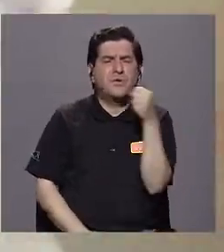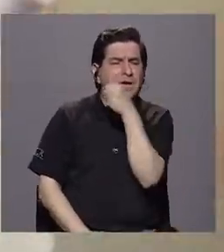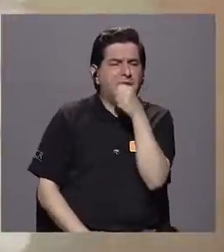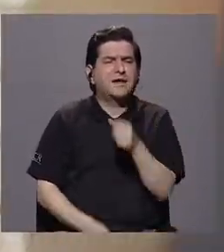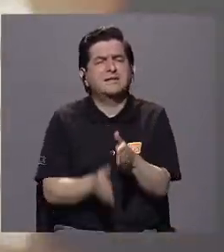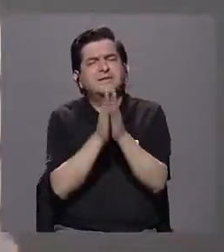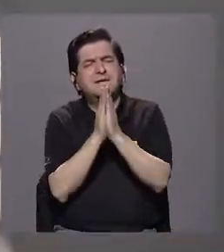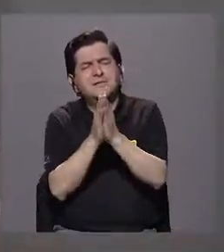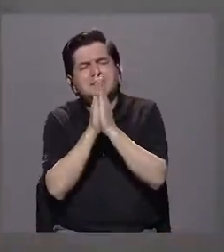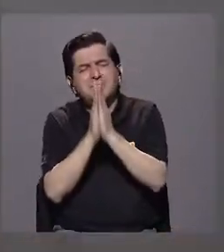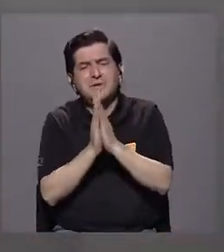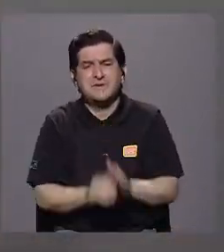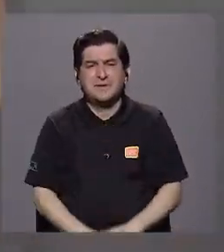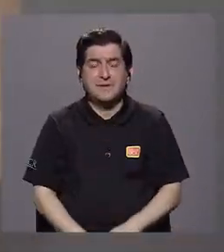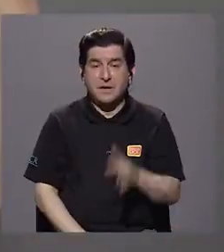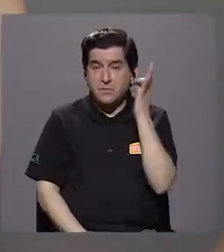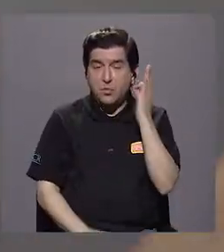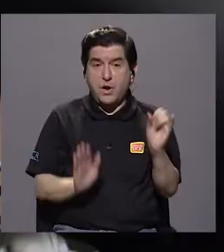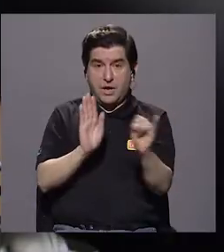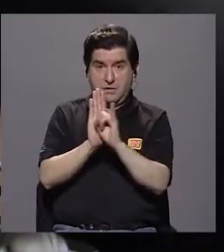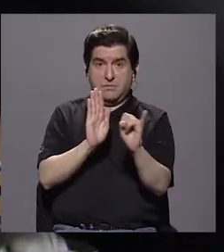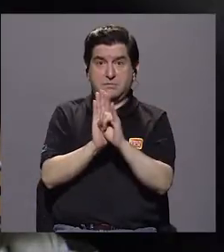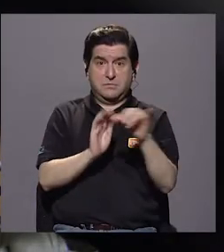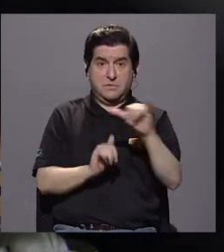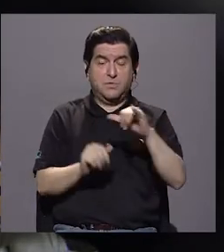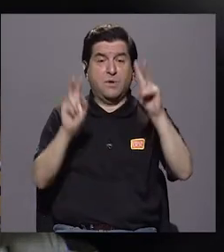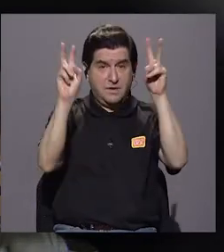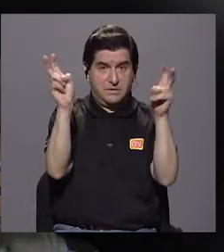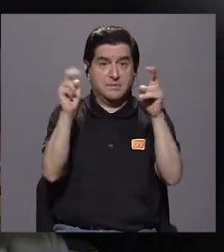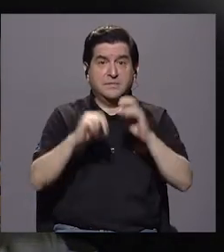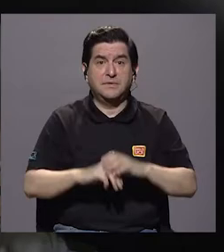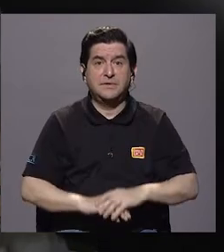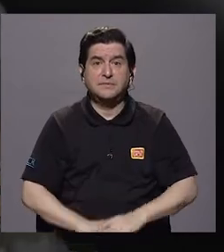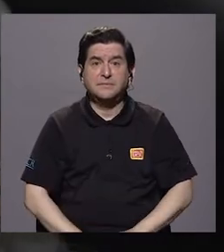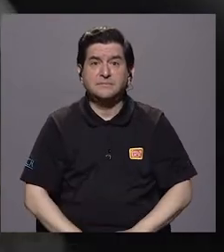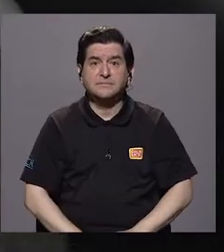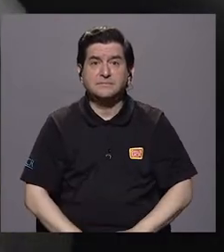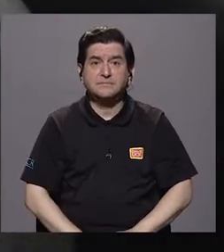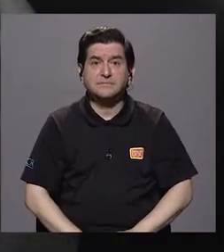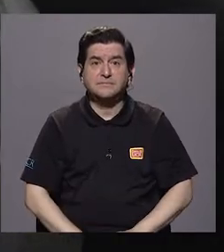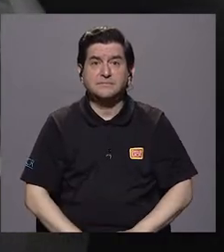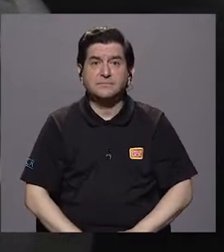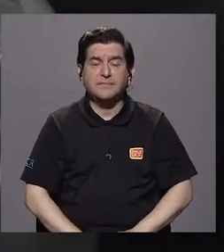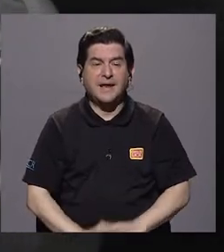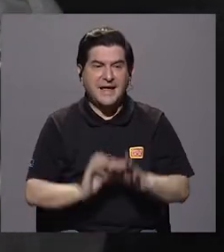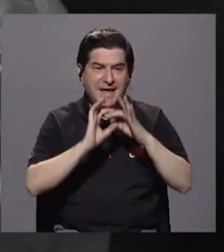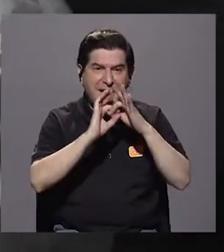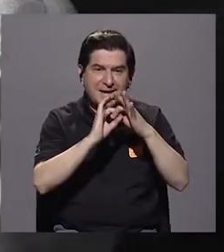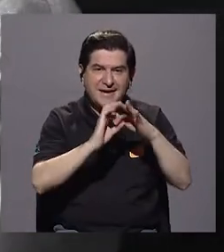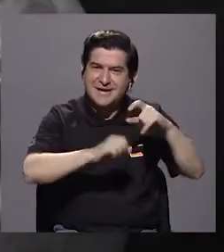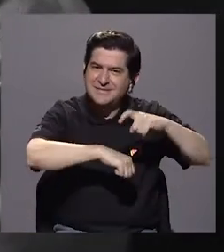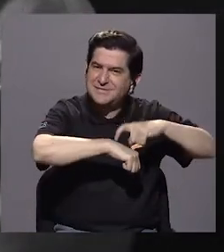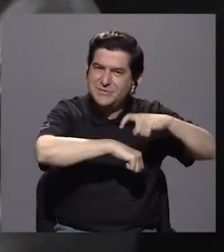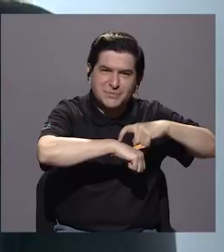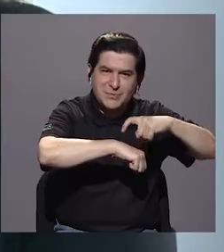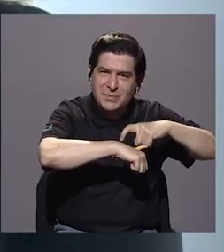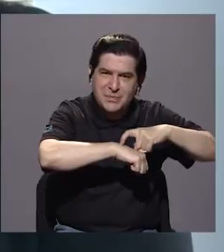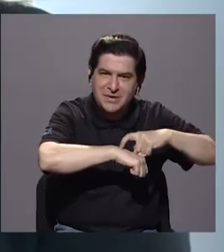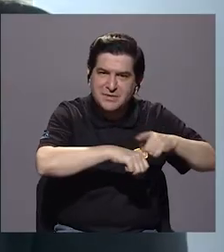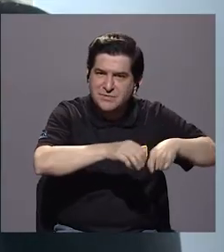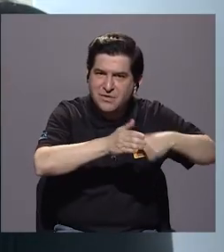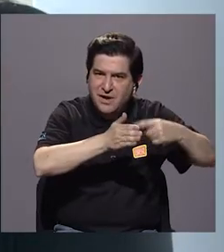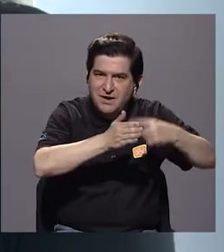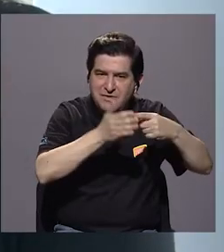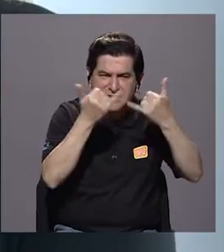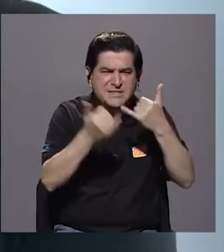montones, porque yo creo que las mujeres se identifican mucho también con ese tema. En una relación llega el momento en que, cuando ya